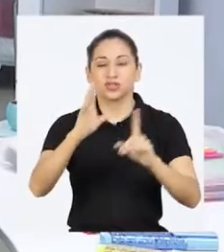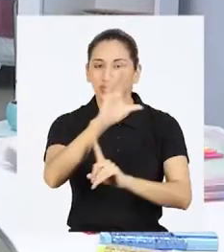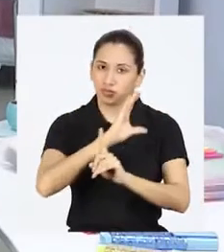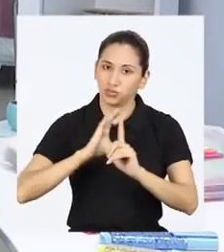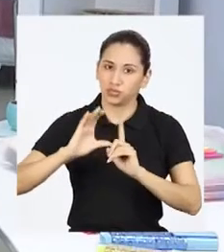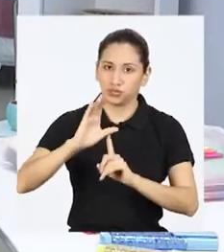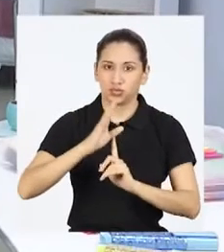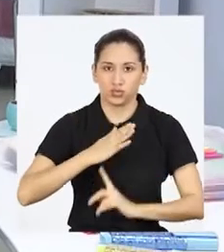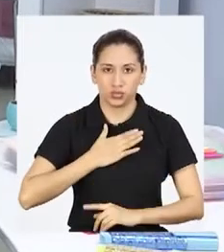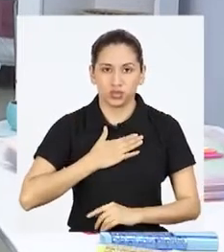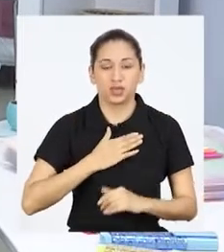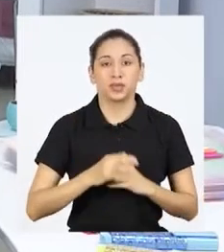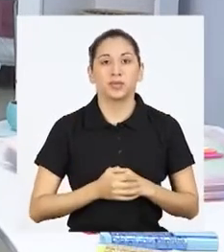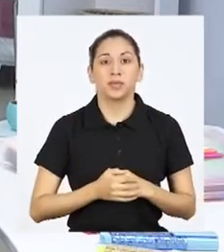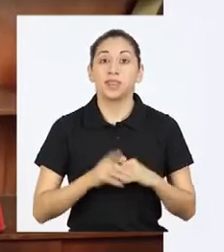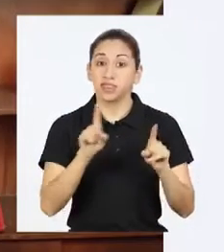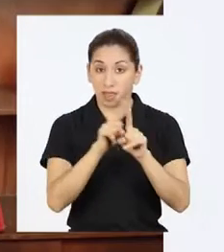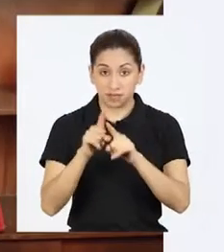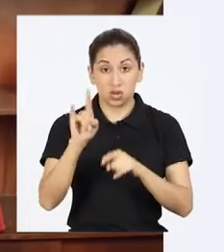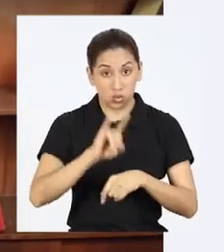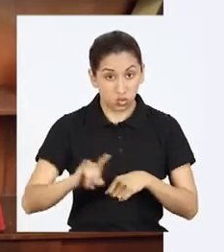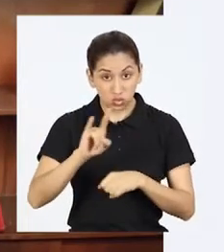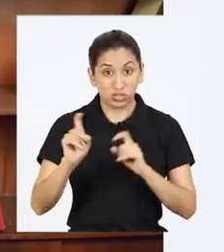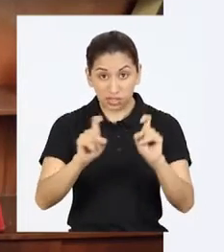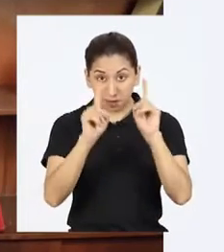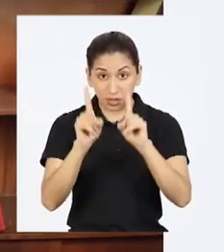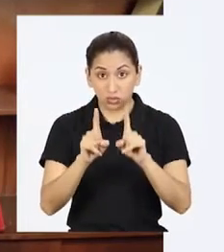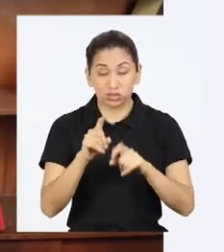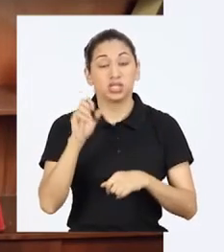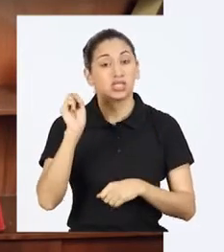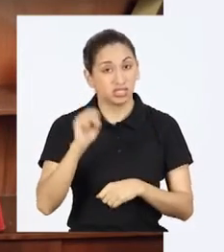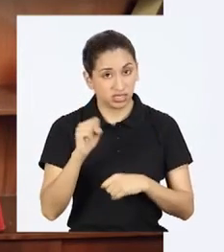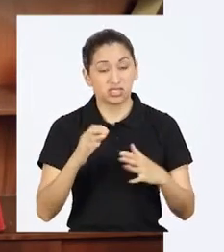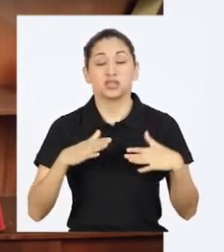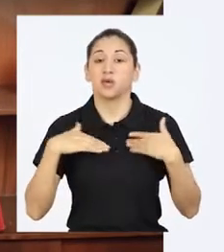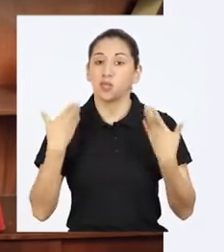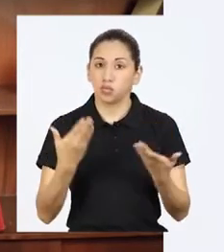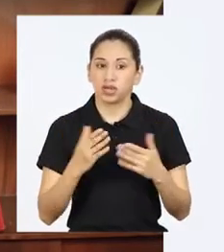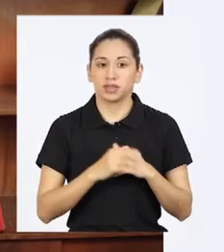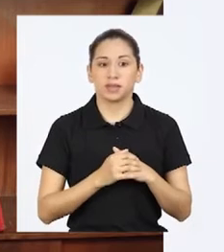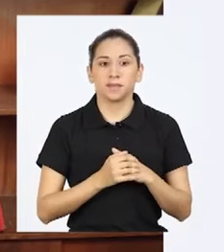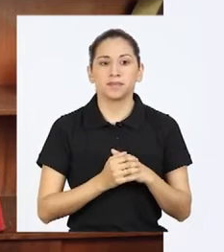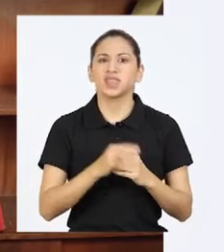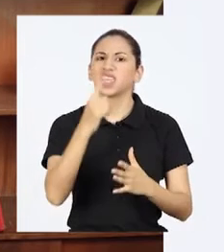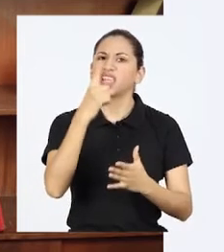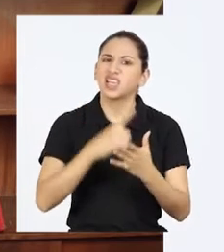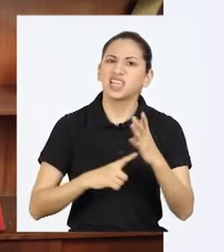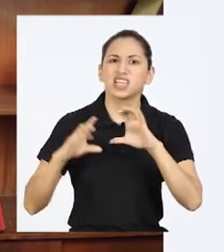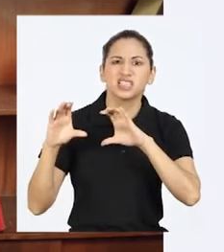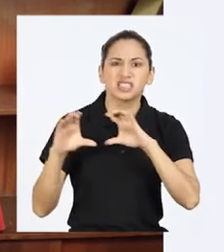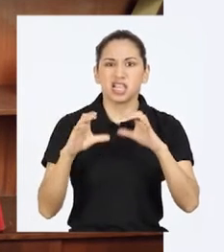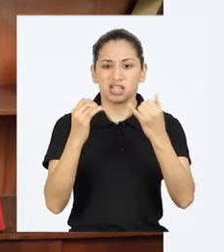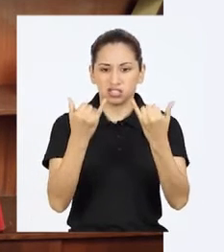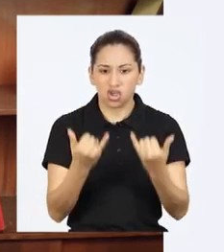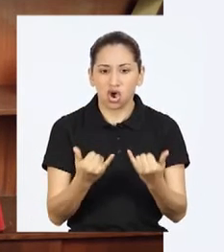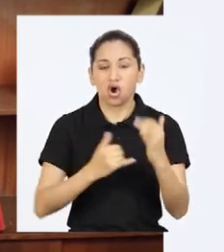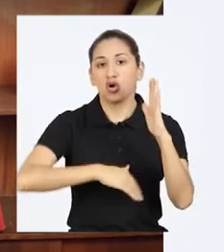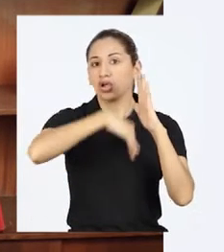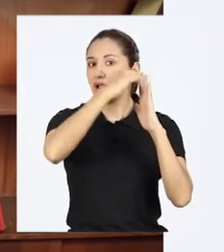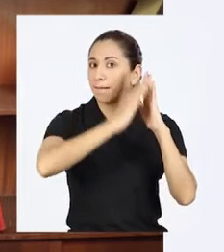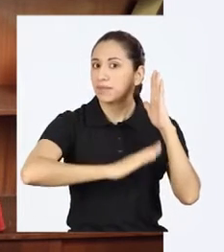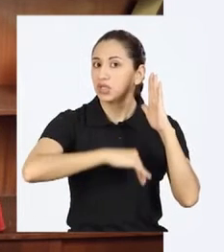¿Y utilizaría las preguntas también? Así es. Podría ser ¿qué se hace hoy en la